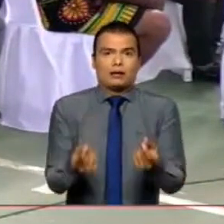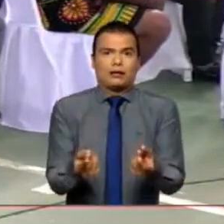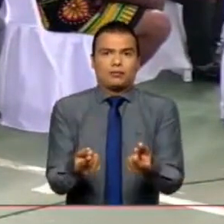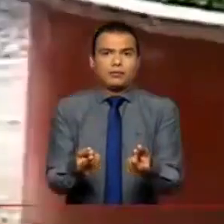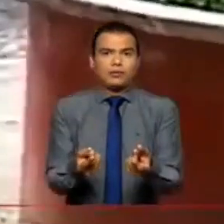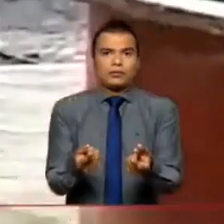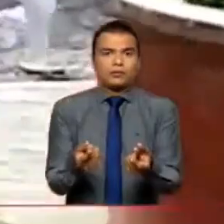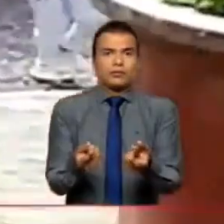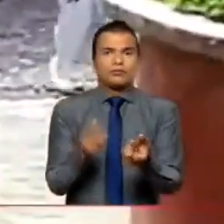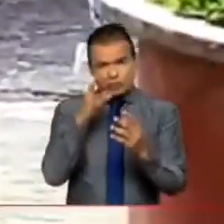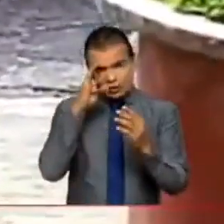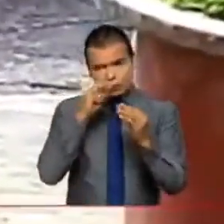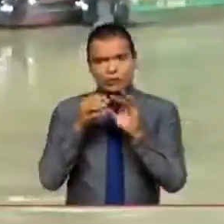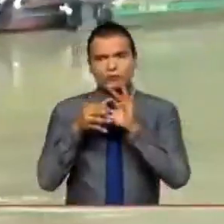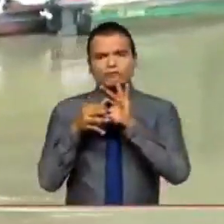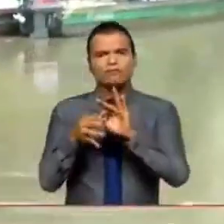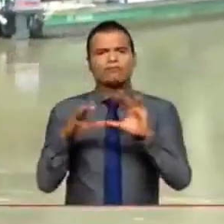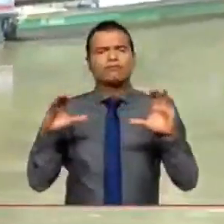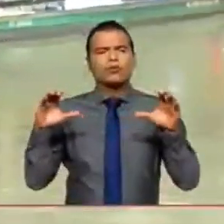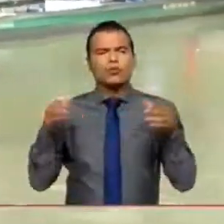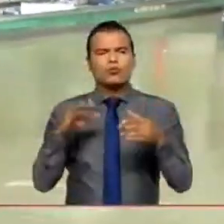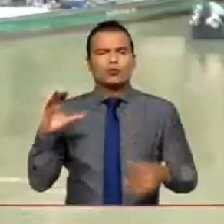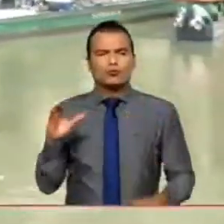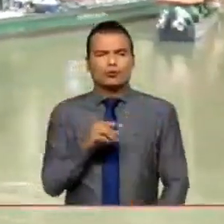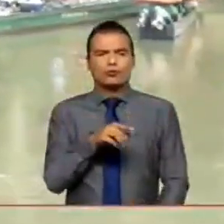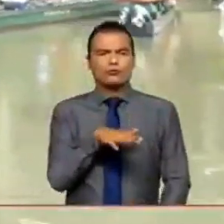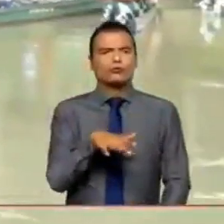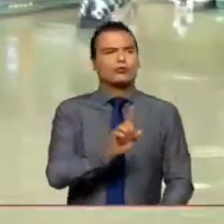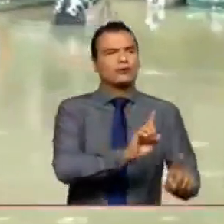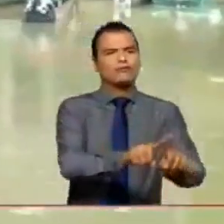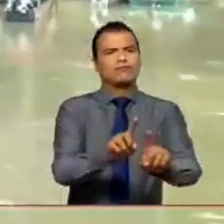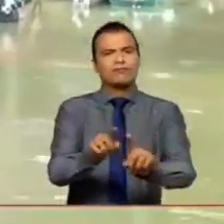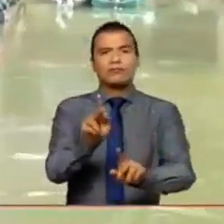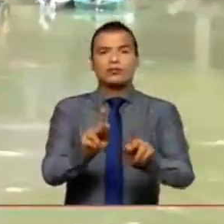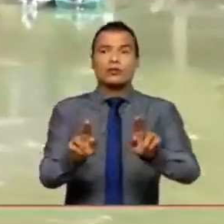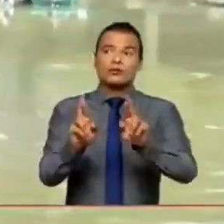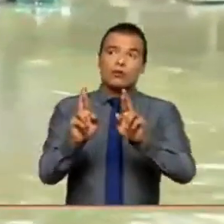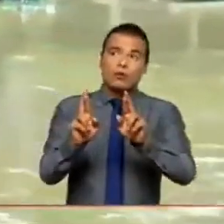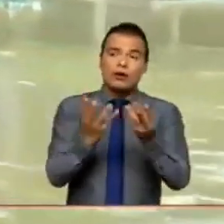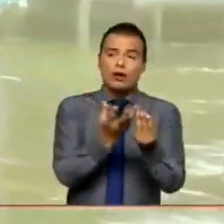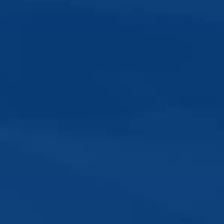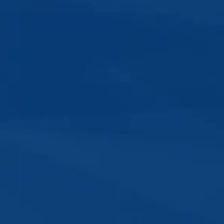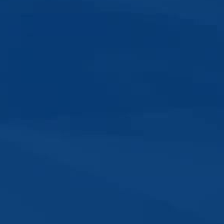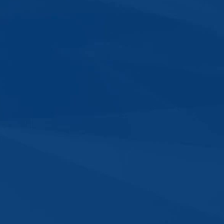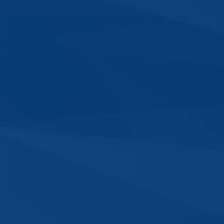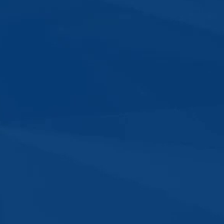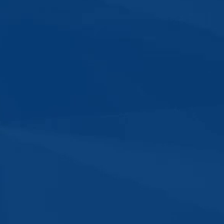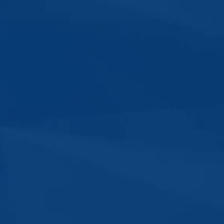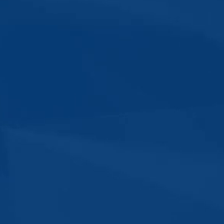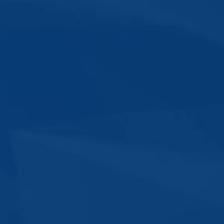nos articulen. En Medio y Bajo San Juan, los ciudadanos también esperan acuerdos con el Clan del Golfo.